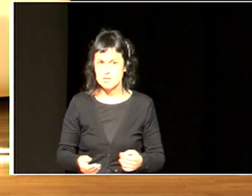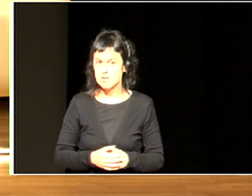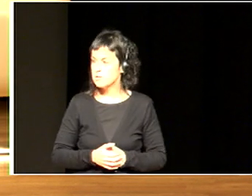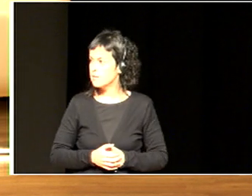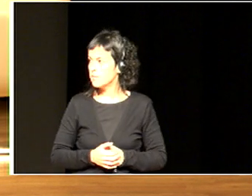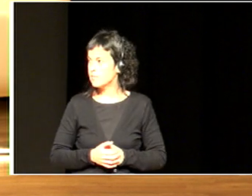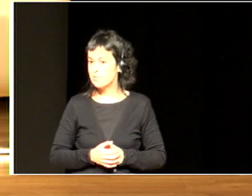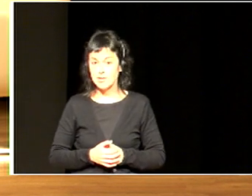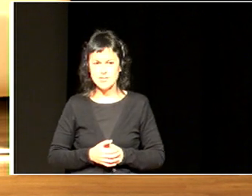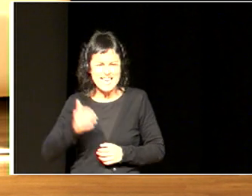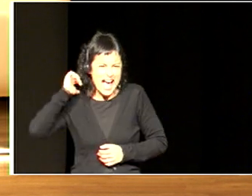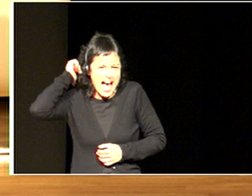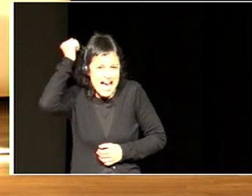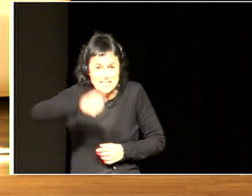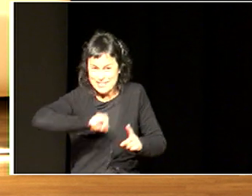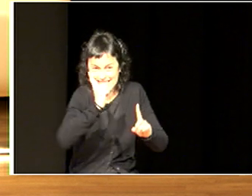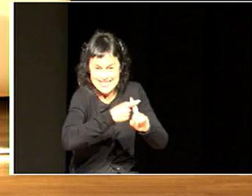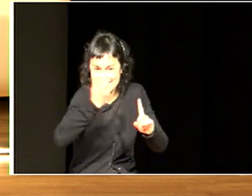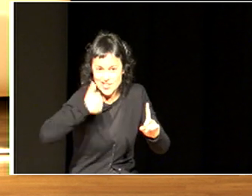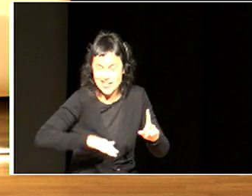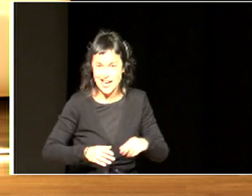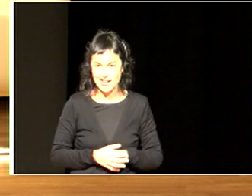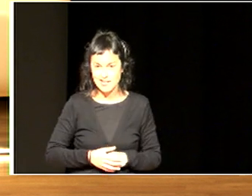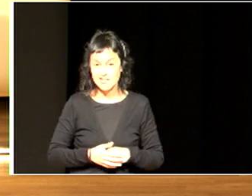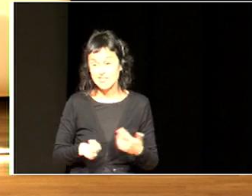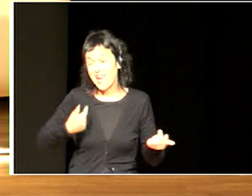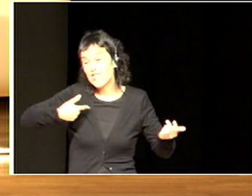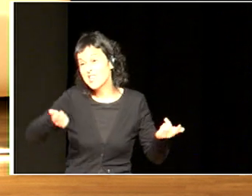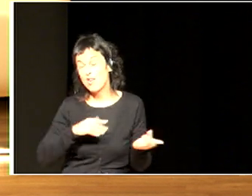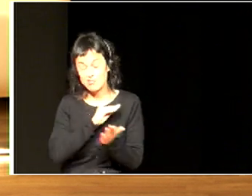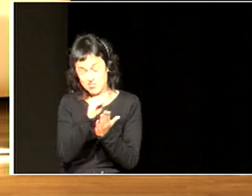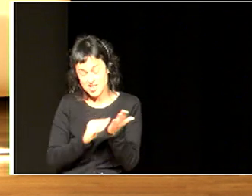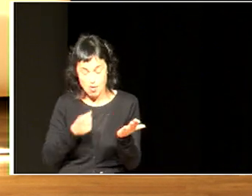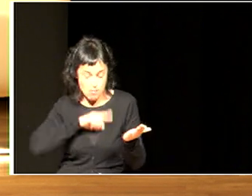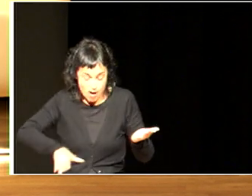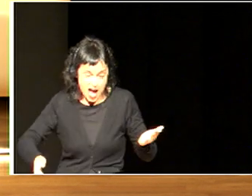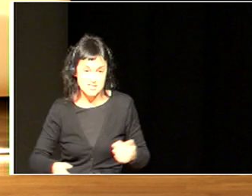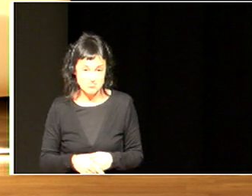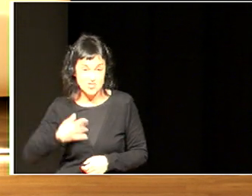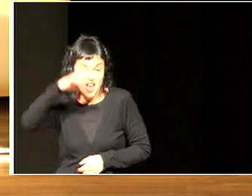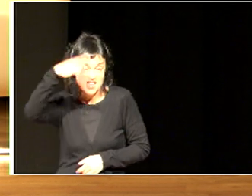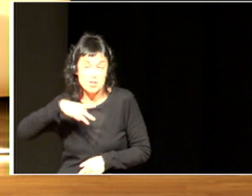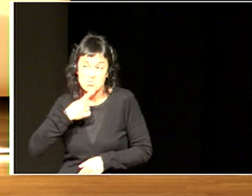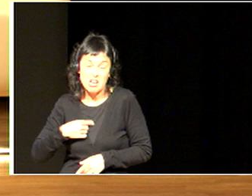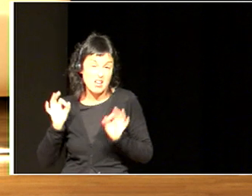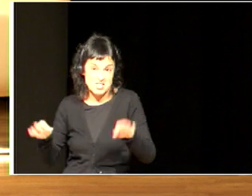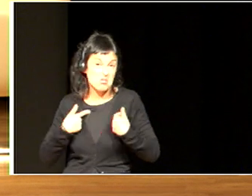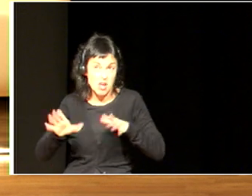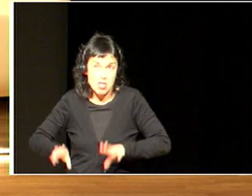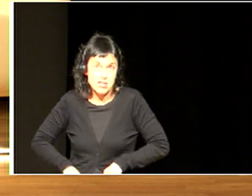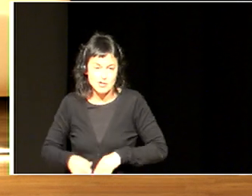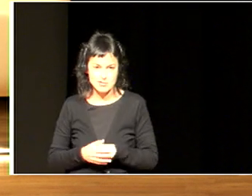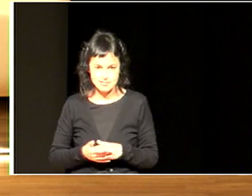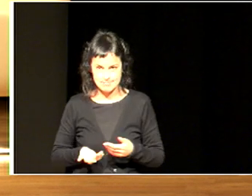diagnosticada y pensando que los que escribo tan mal ya lo dijeron y lo asumo